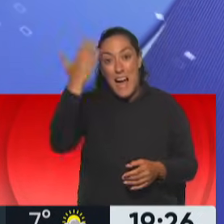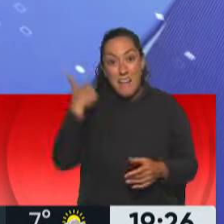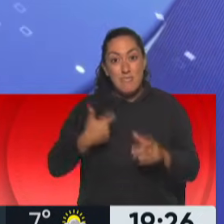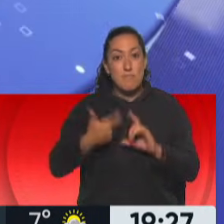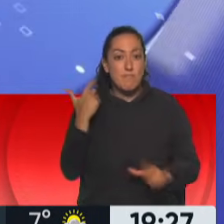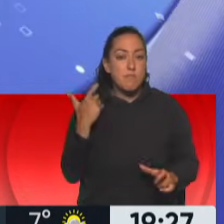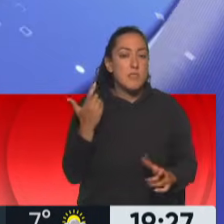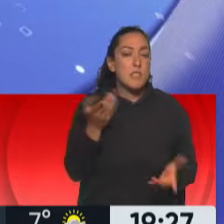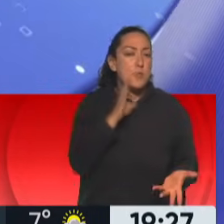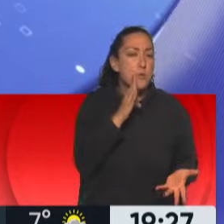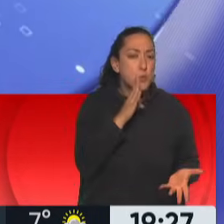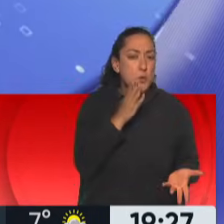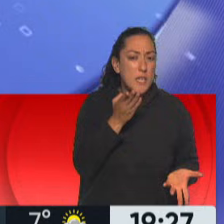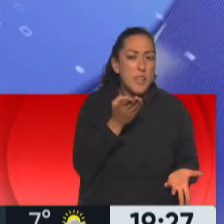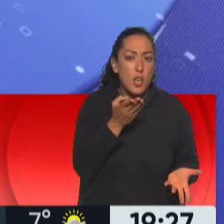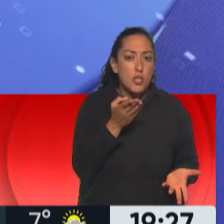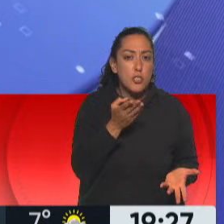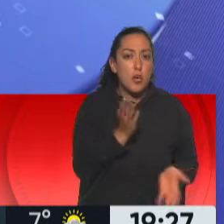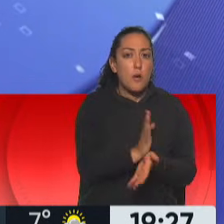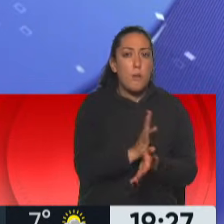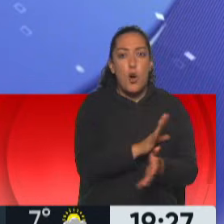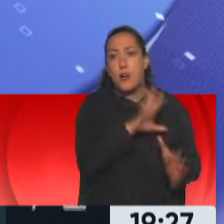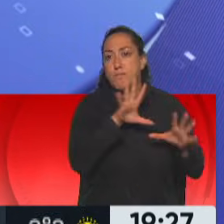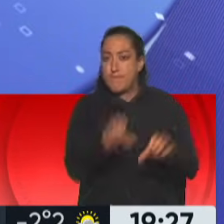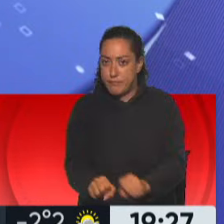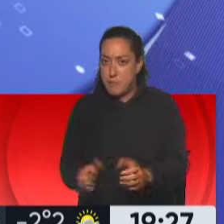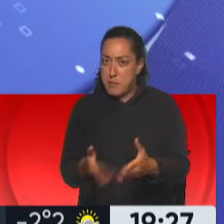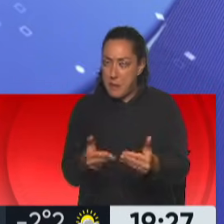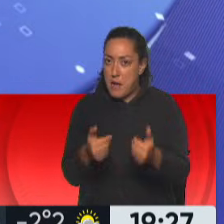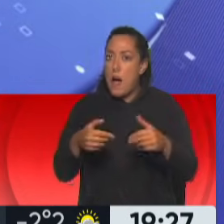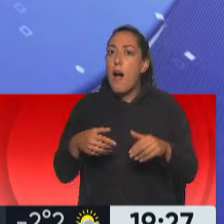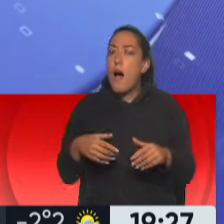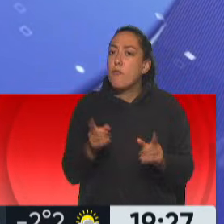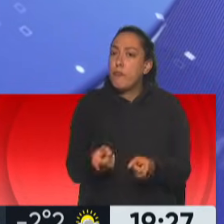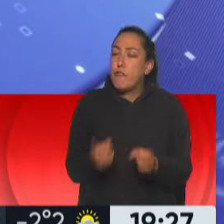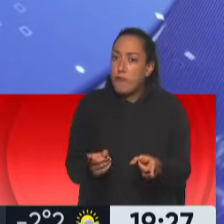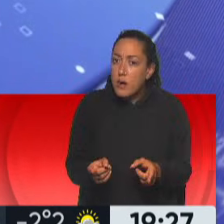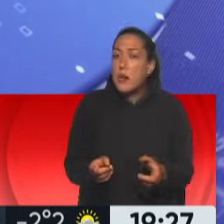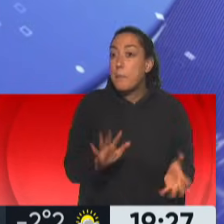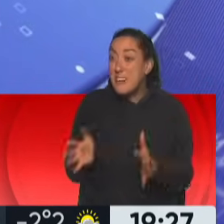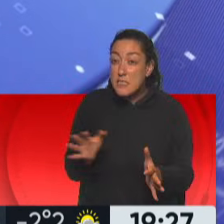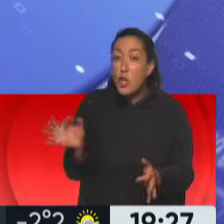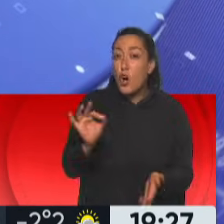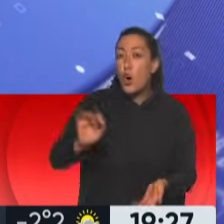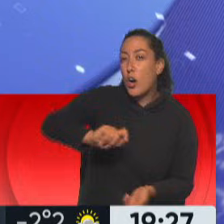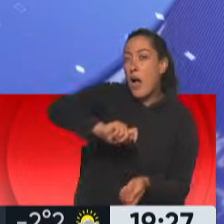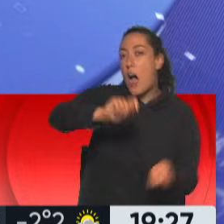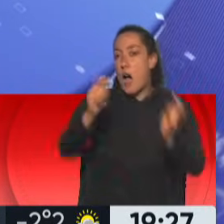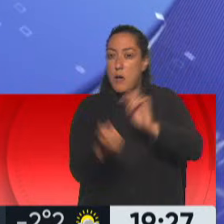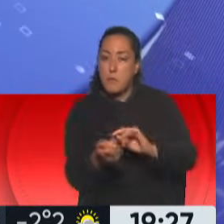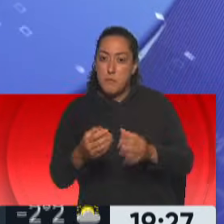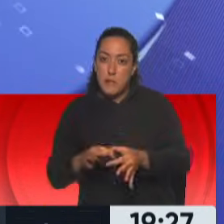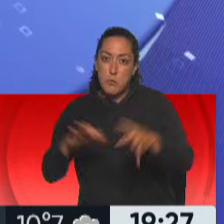muchos años en Panamá. Sí, fue una invasión. En Panamá, claro. Fue una invasión. Vamos a ver si este caso es similar o acá hay una transición hacia la democracia rápidamente.